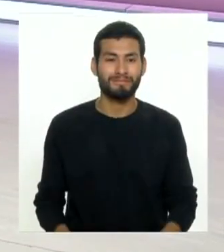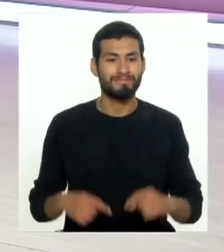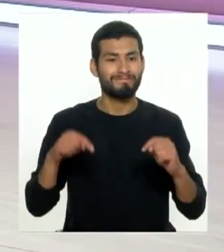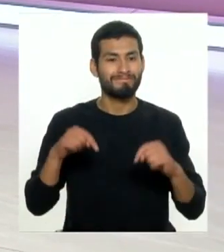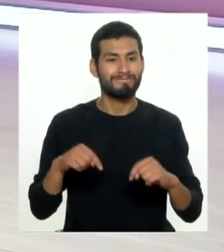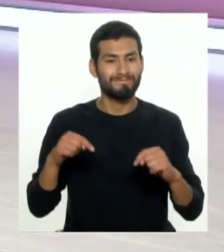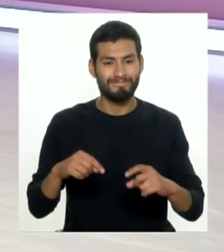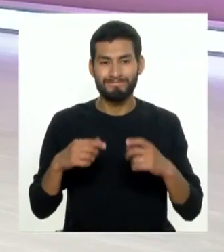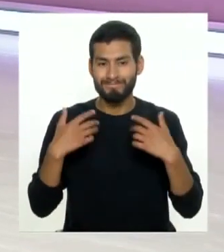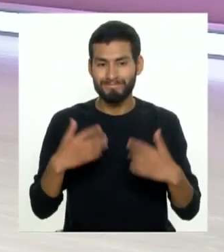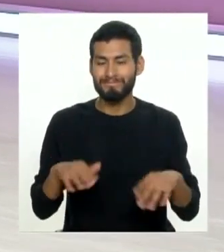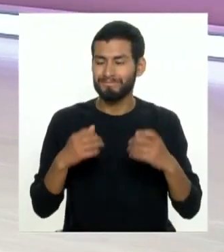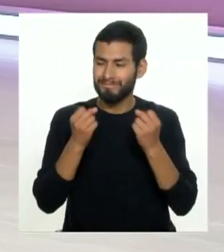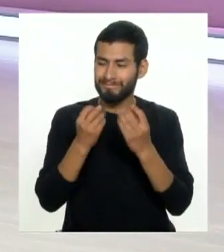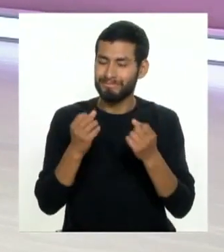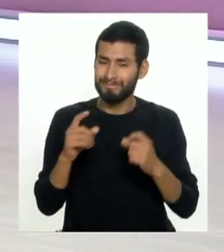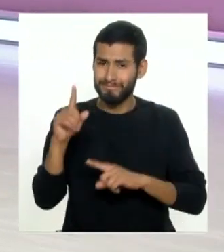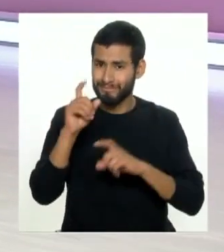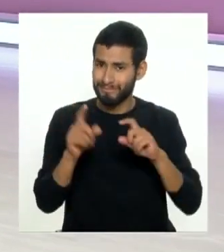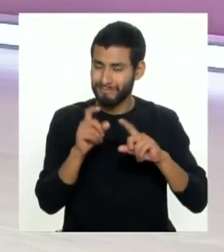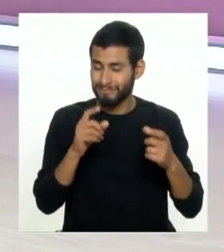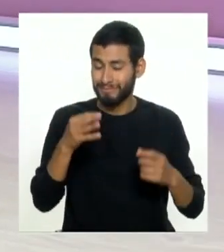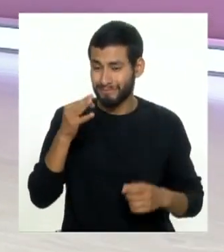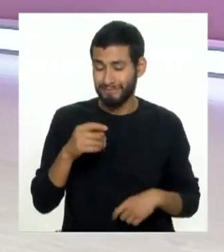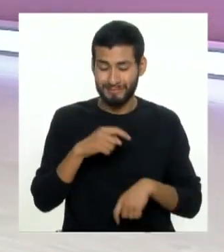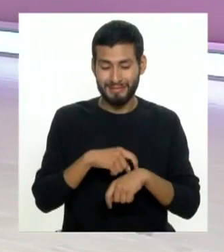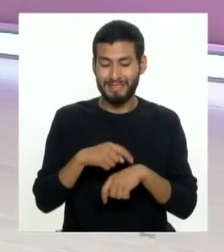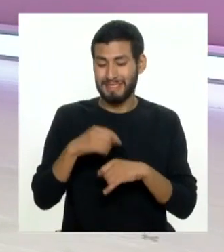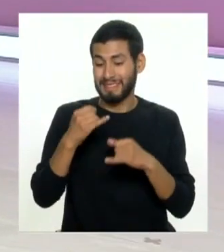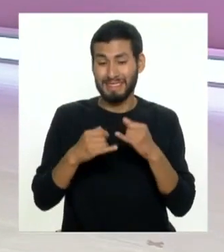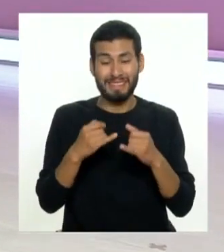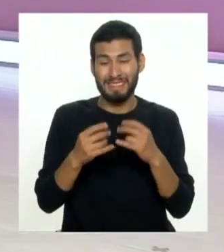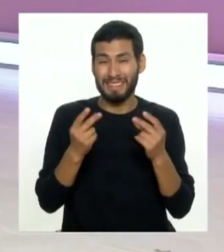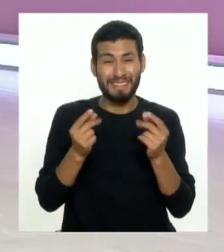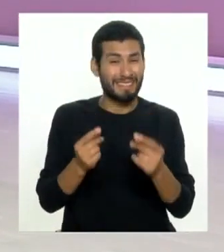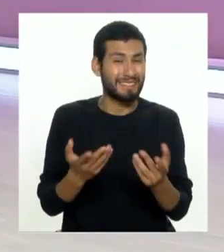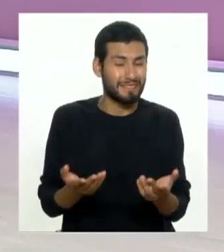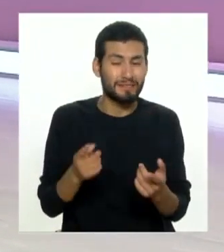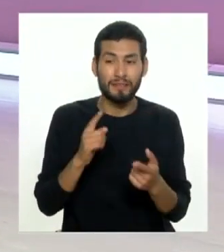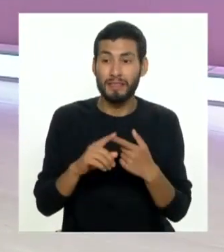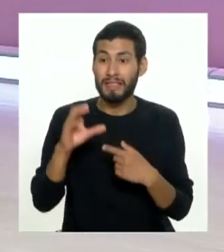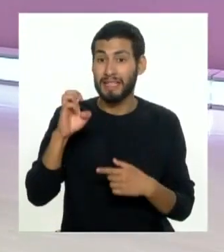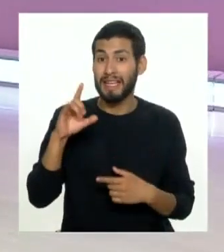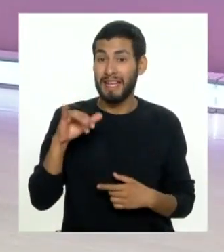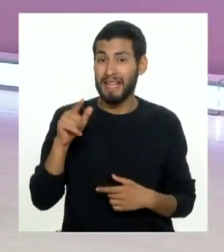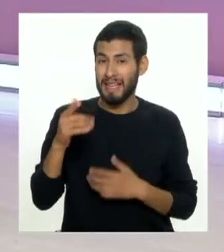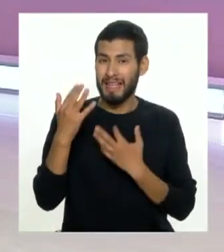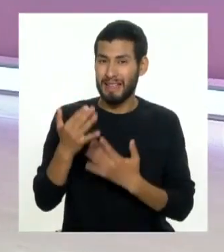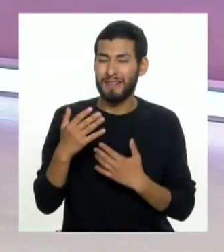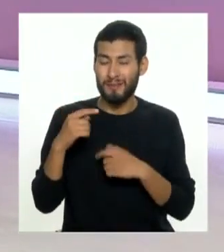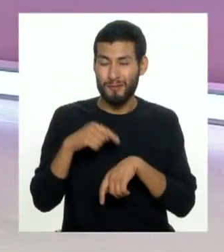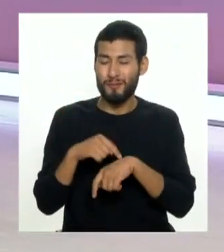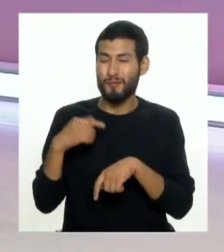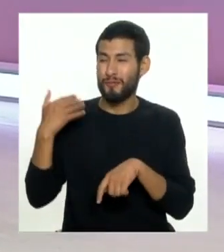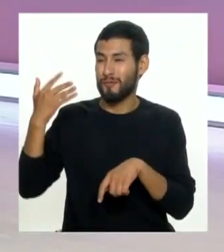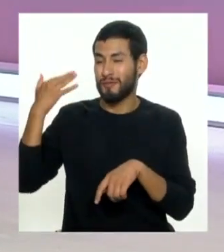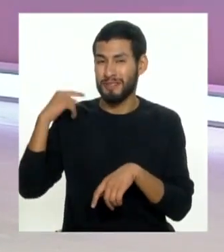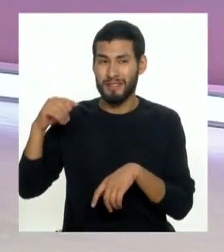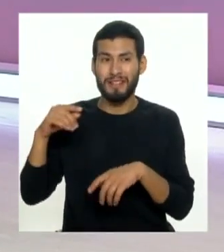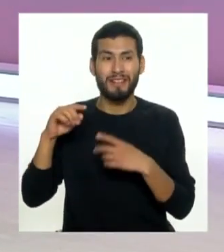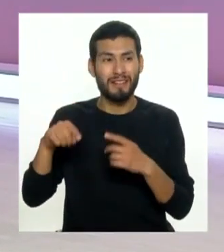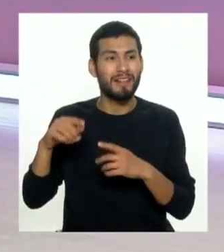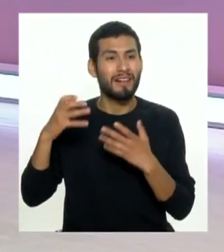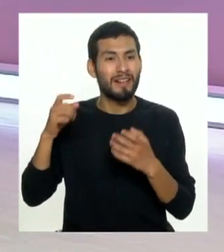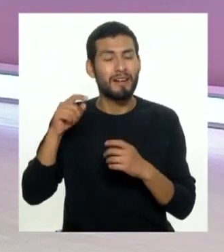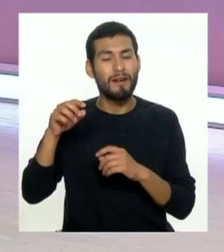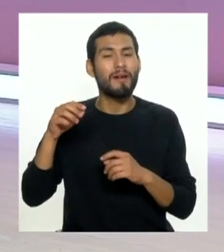Tenemos muchísimas inquietudes y la verdad que el tiempo nos gana, pero Celia nos estuvo esperando hace un montón de rato desde Puerto Maldonado y